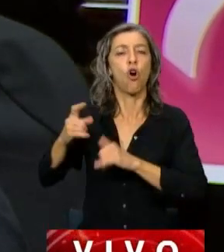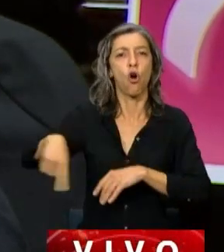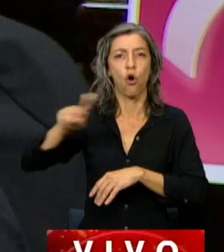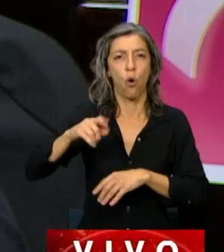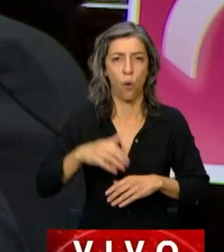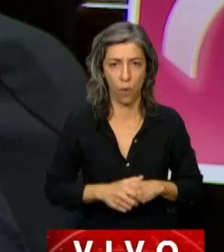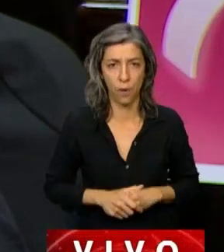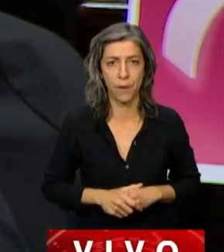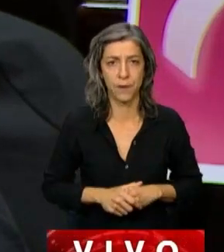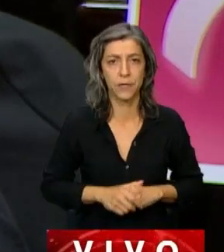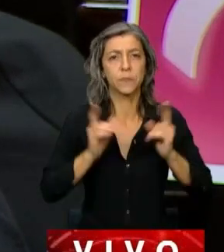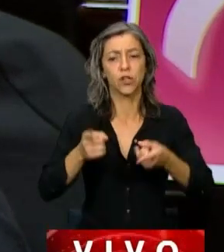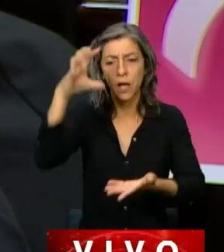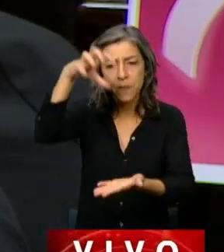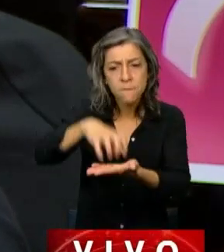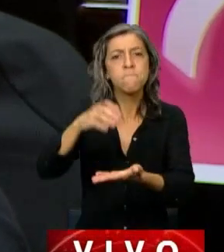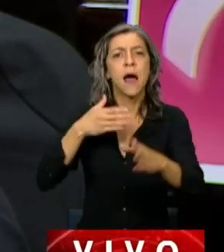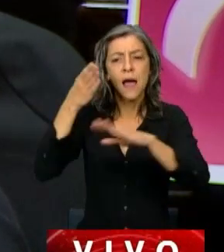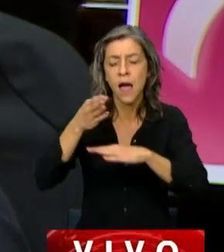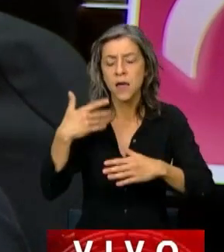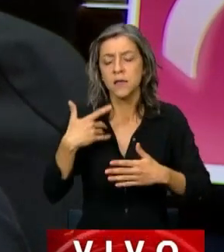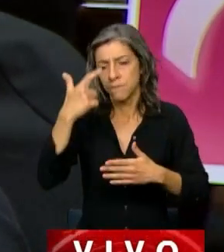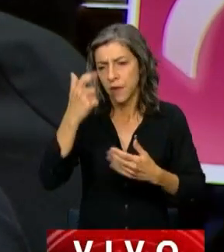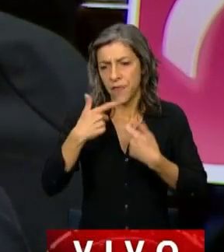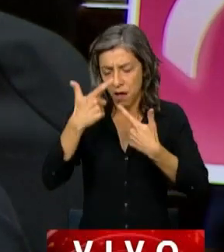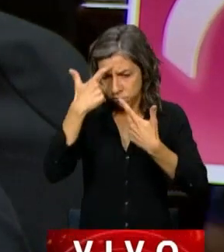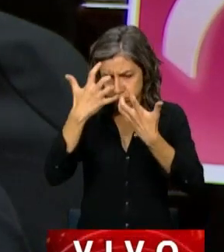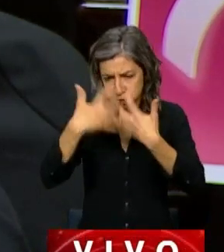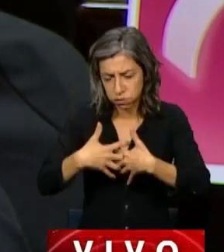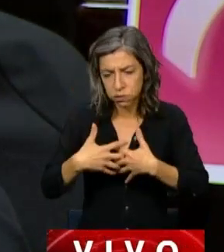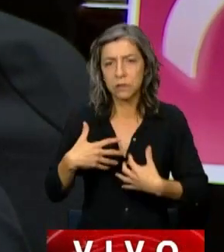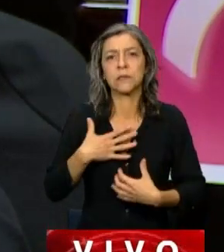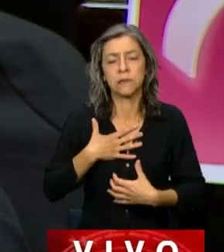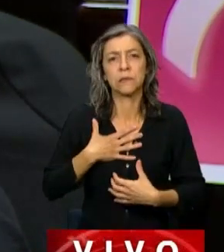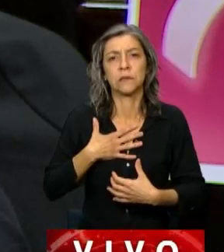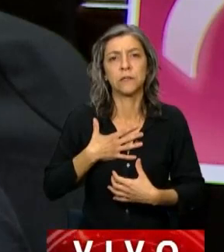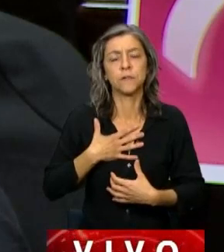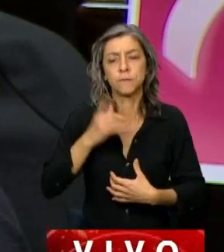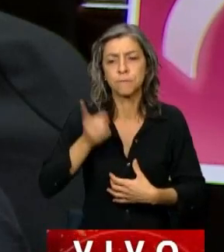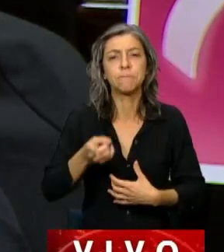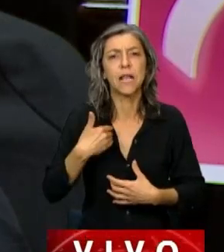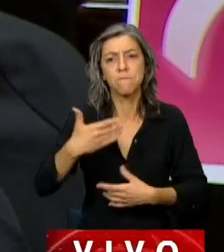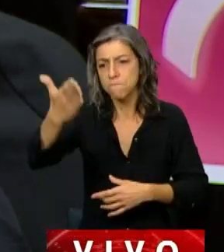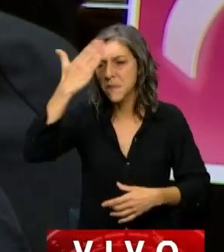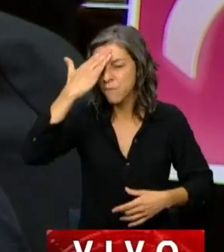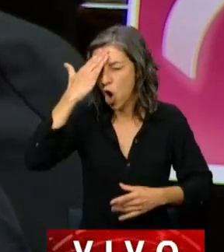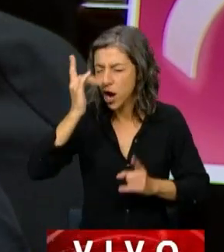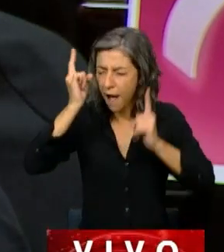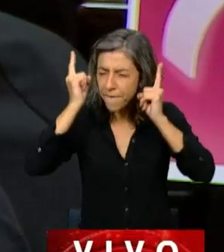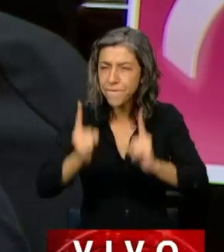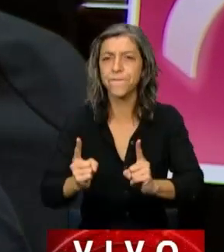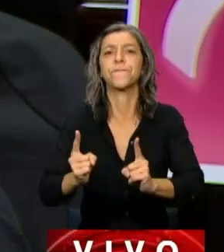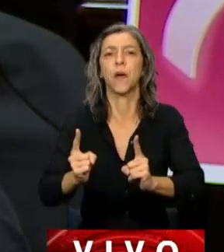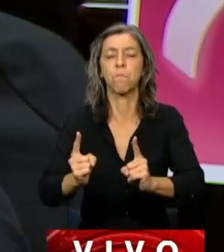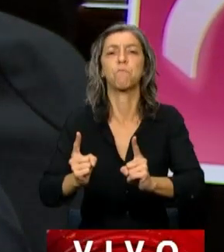todas las cosas, que sea un lugar de reflexión, pero a la vez que sea inflexible con la memoria, que tiende a pensar